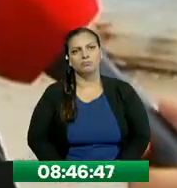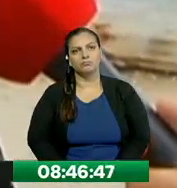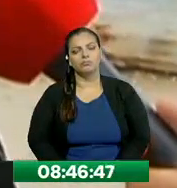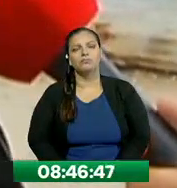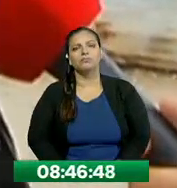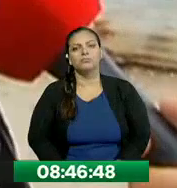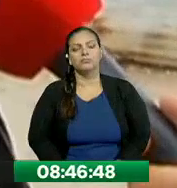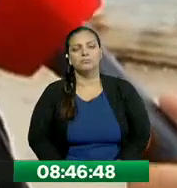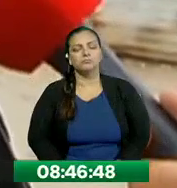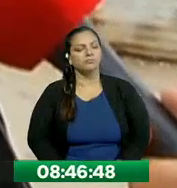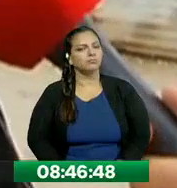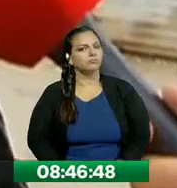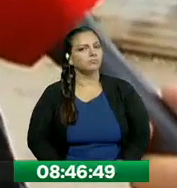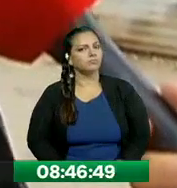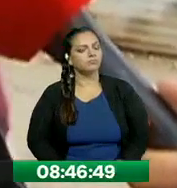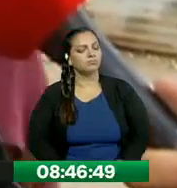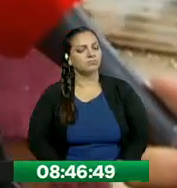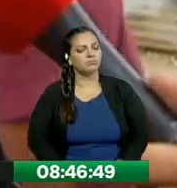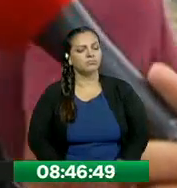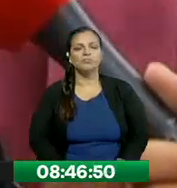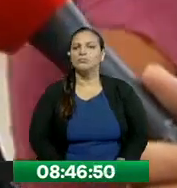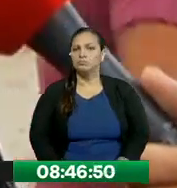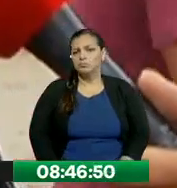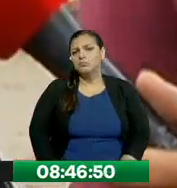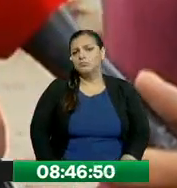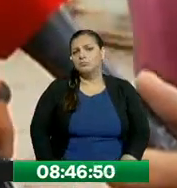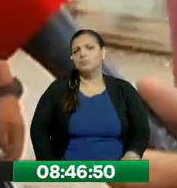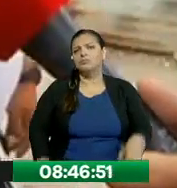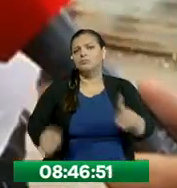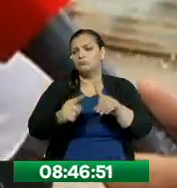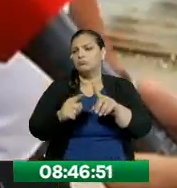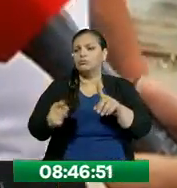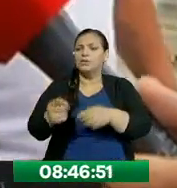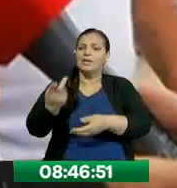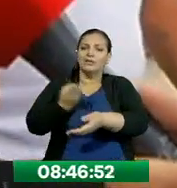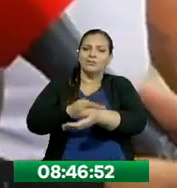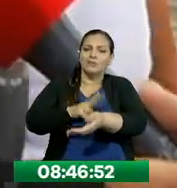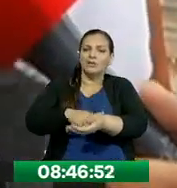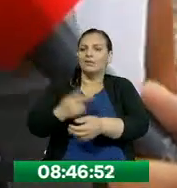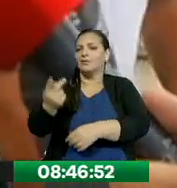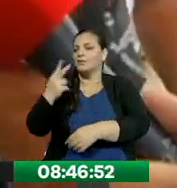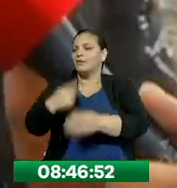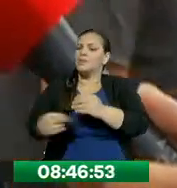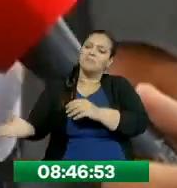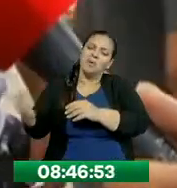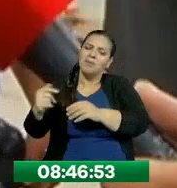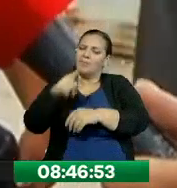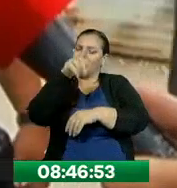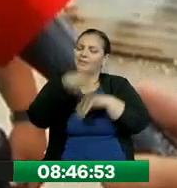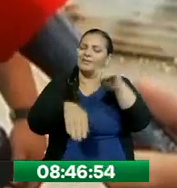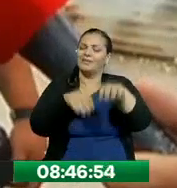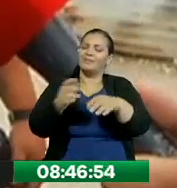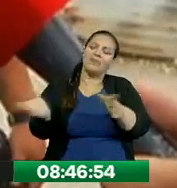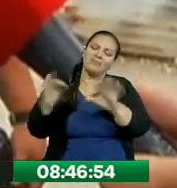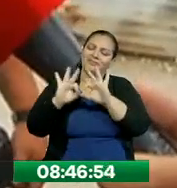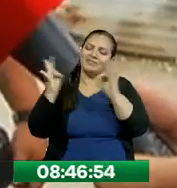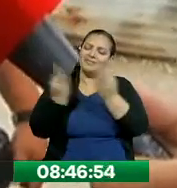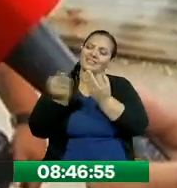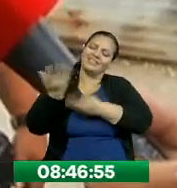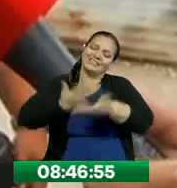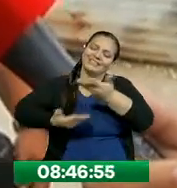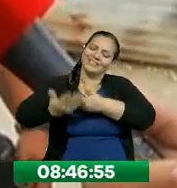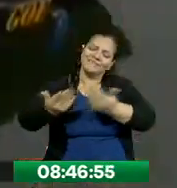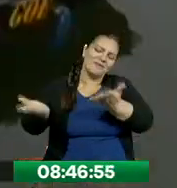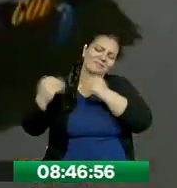cosas. Entonces, aparte solamente por distraerse un rato, es que quiso venir también trayéndolos a ellos. Pasar un rato, imagínense, no